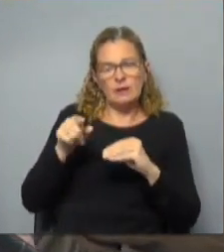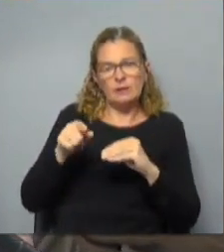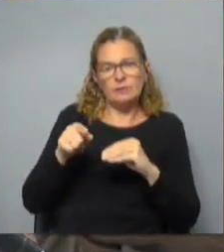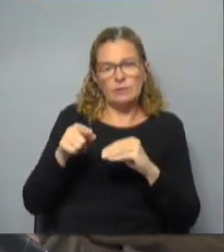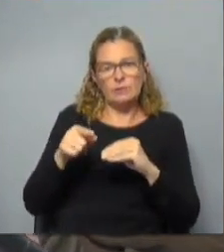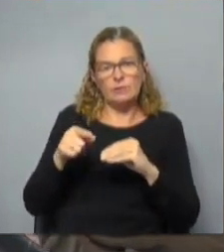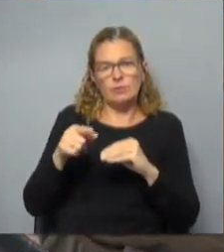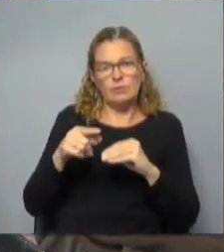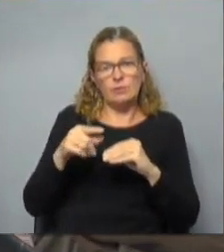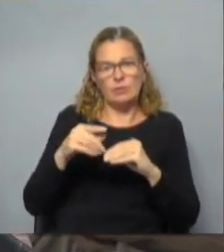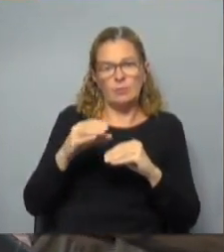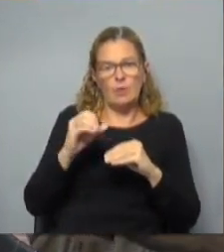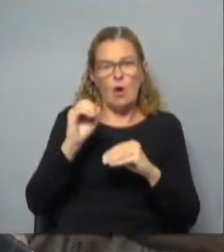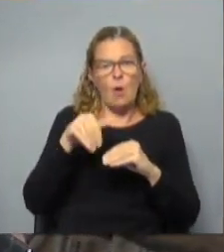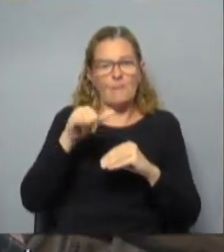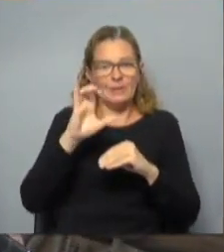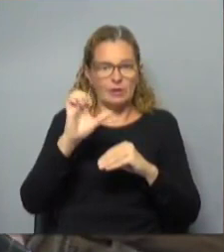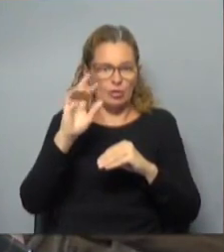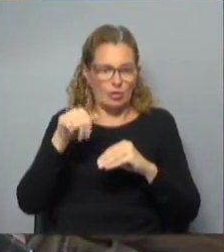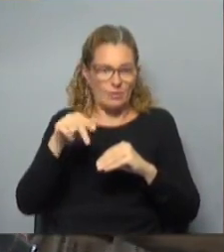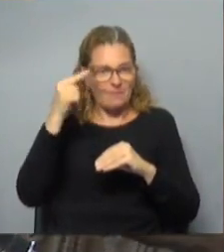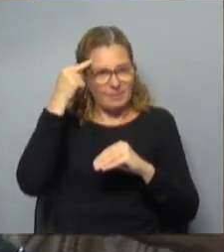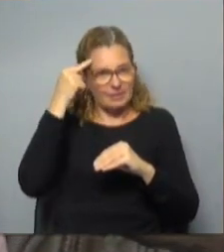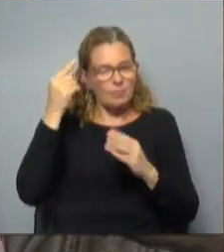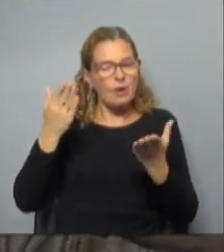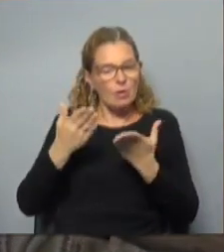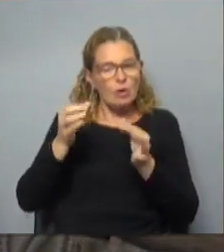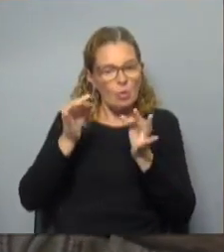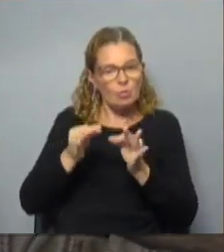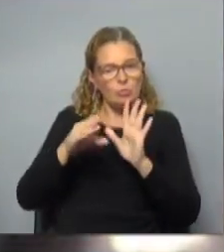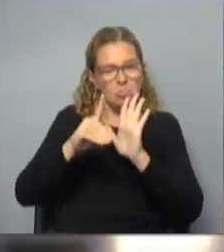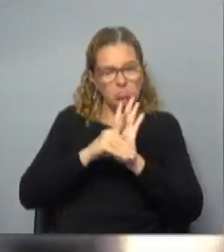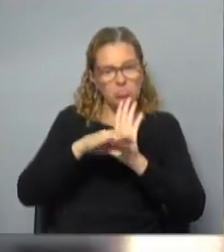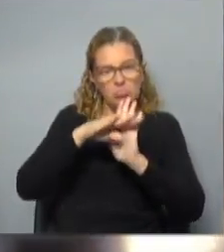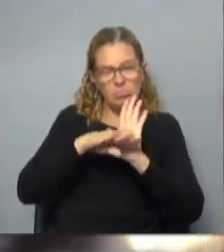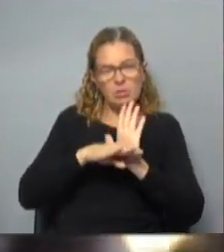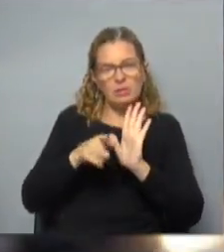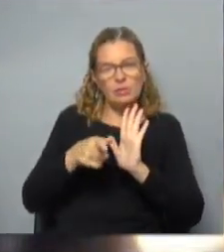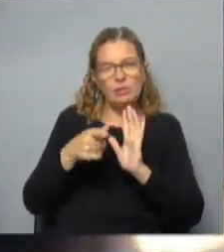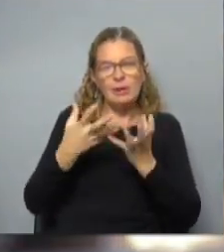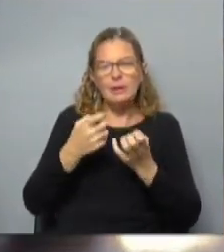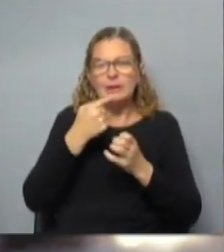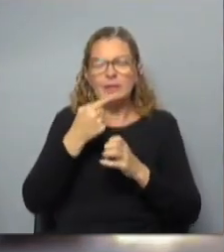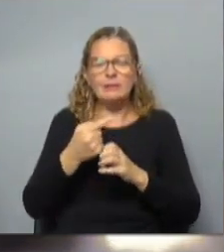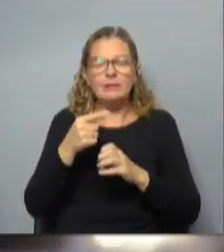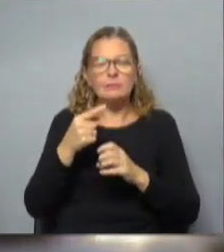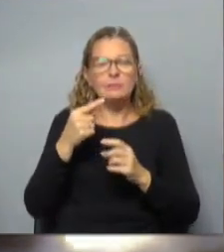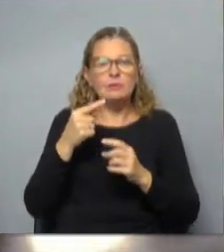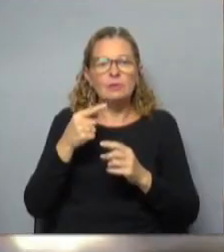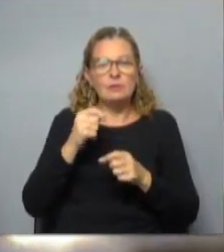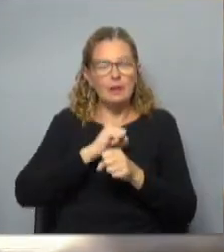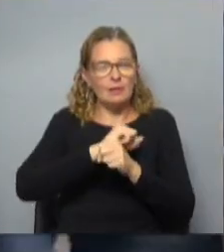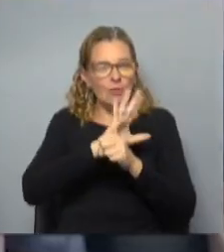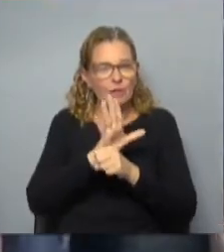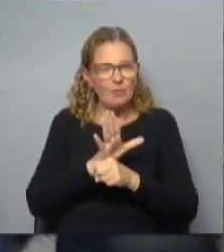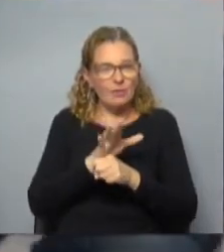la ola de omicron pensamos que es el momento de tomar esa determinación bueno lo que implica del punto de vista de la emergencia